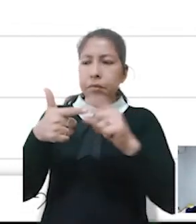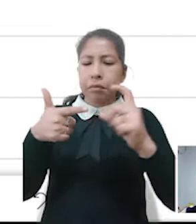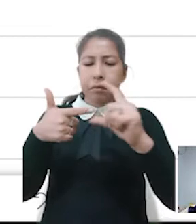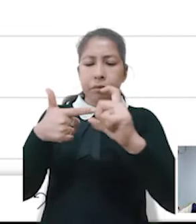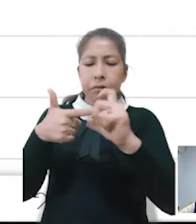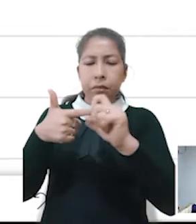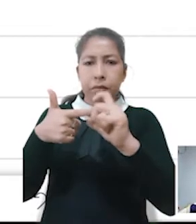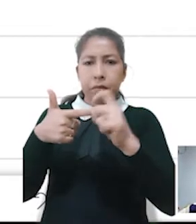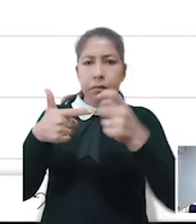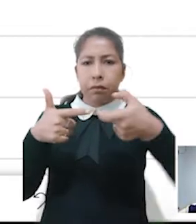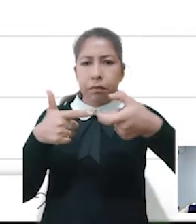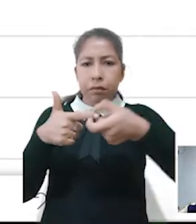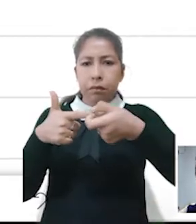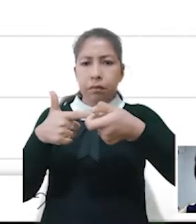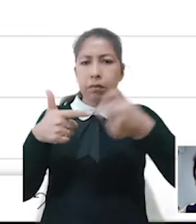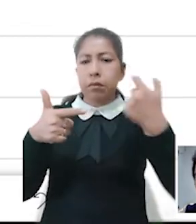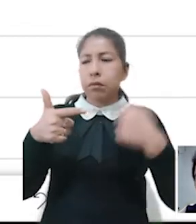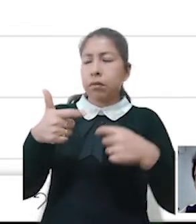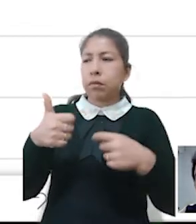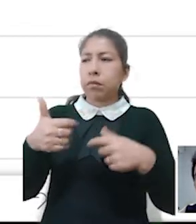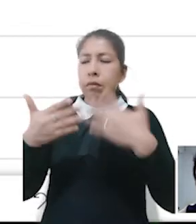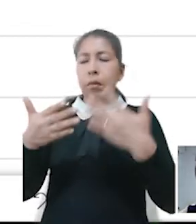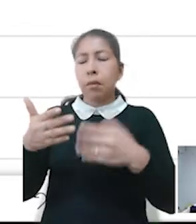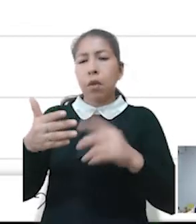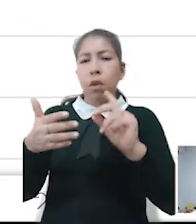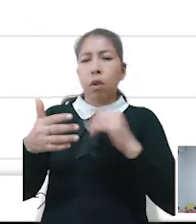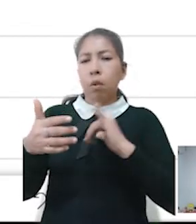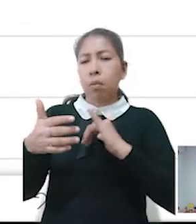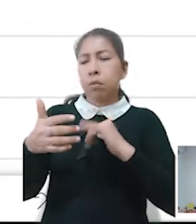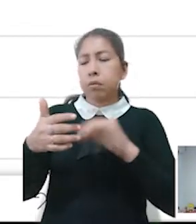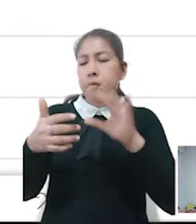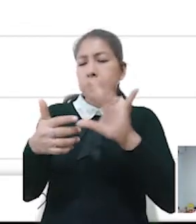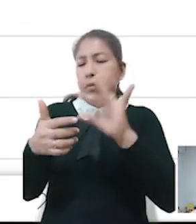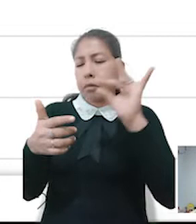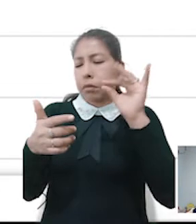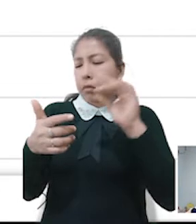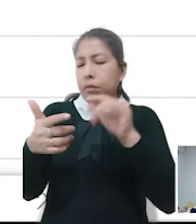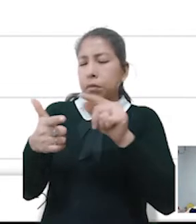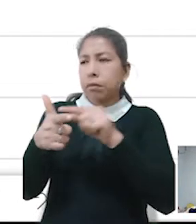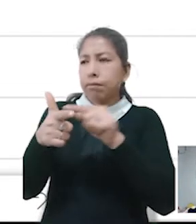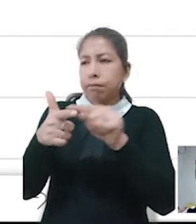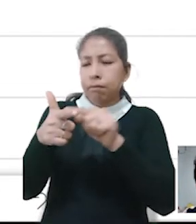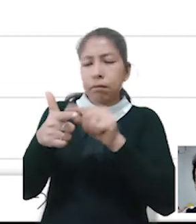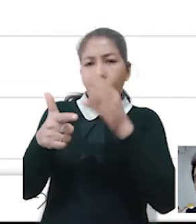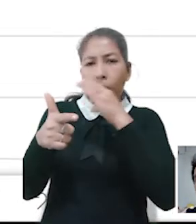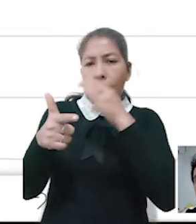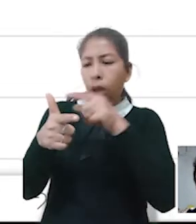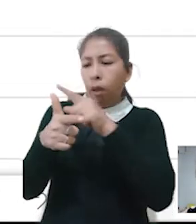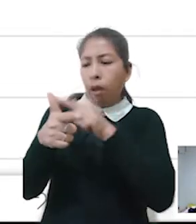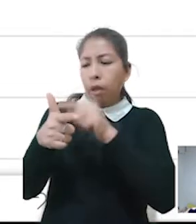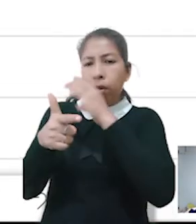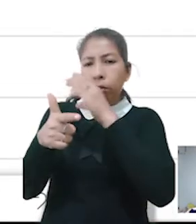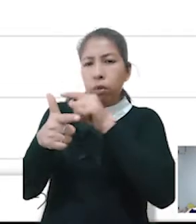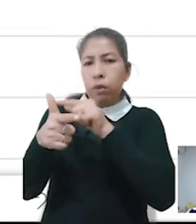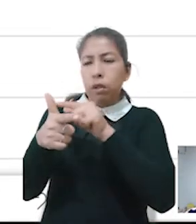trigonométricas, vamos a iniciar calculando cualquiera de ellos. Yo voy a elegir calcular primero el cateto opuesto, y voy a buscar la razón trigonométrica que contenga